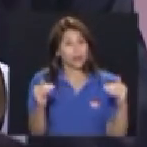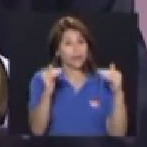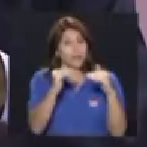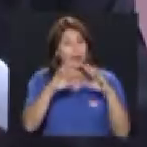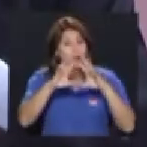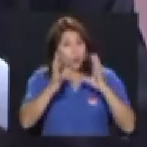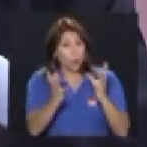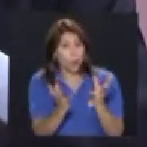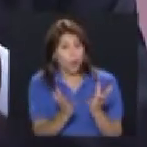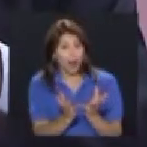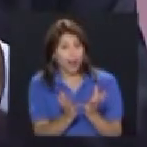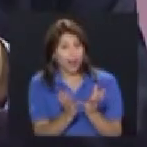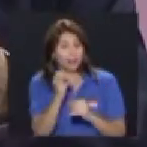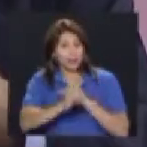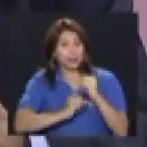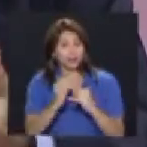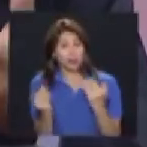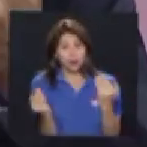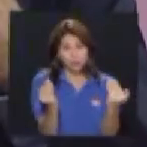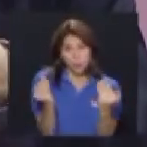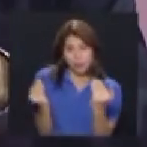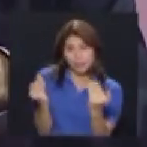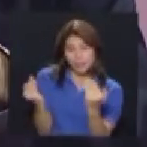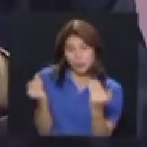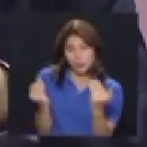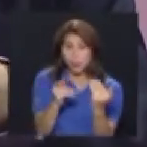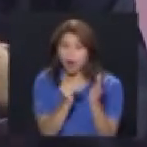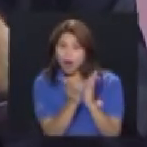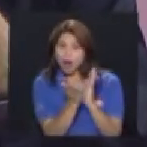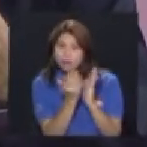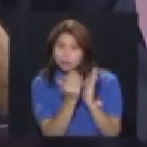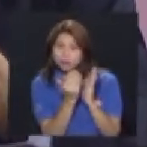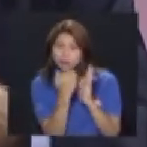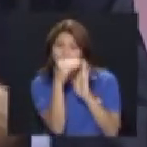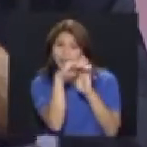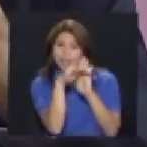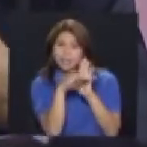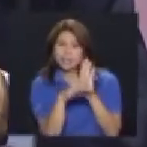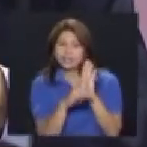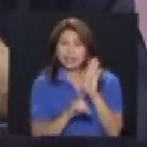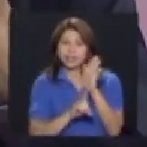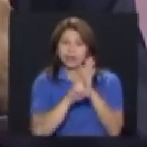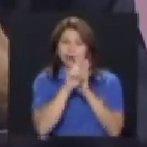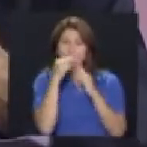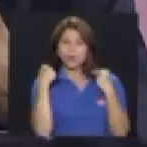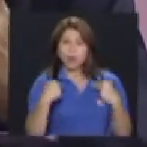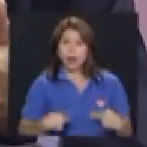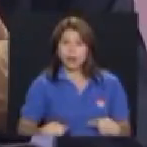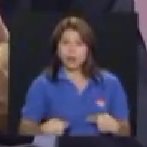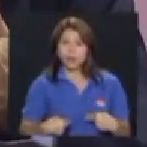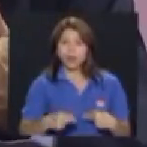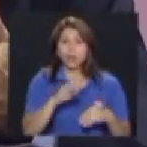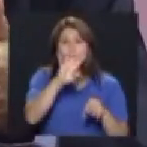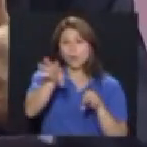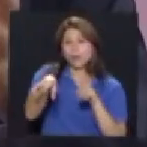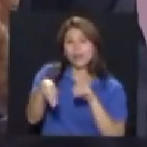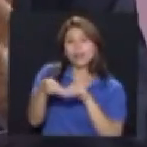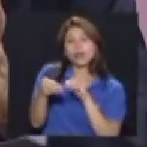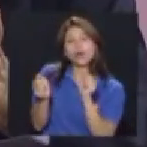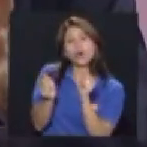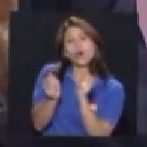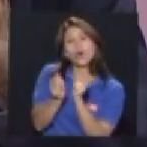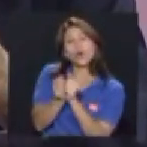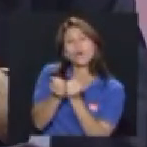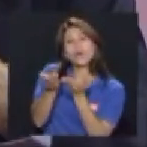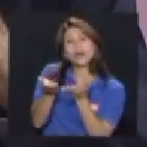internacionales, ese índice de desarrollo humano y complementarlo con un estudio en profundidad de los factores de desarrollo.